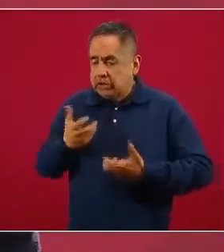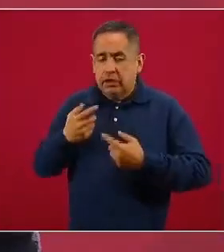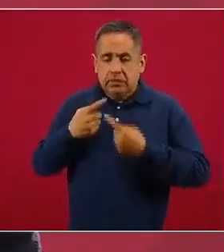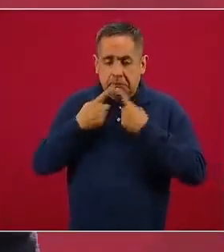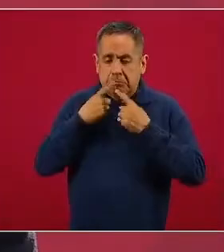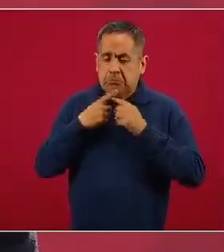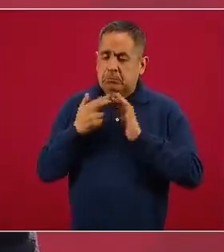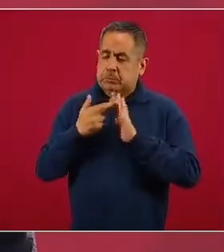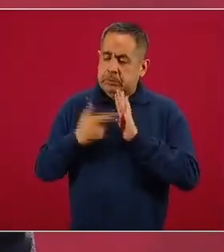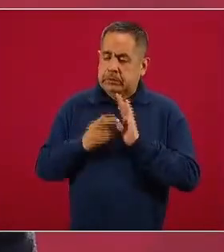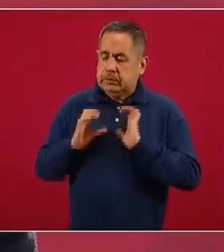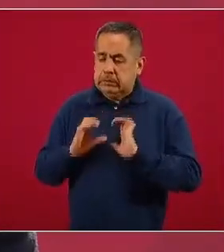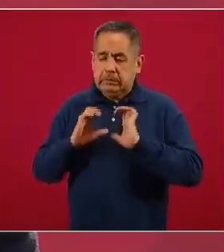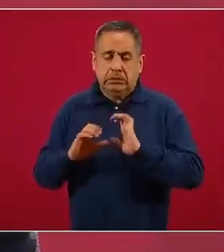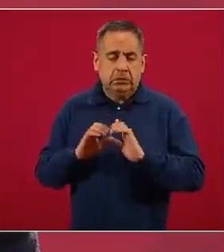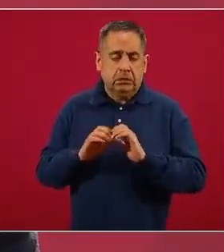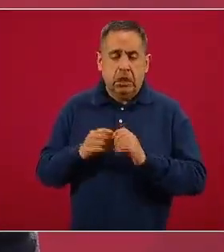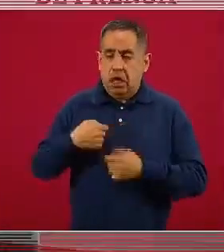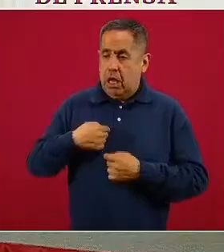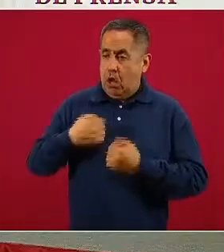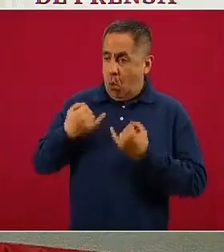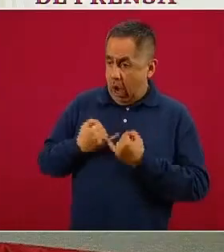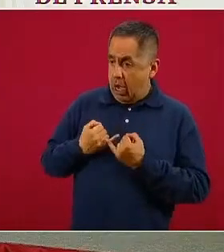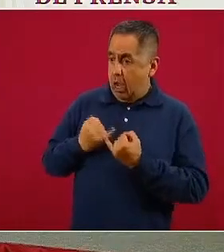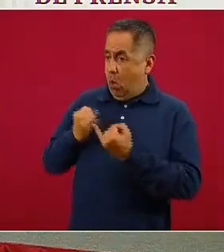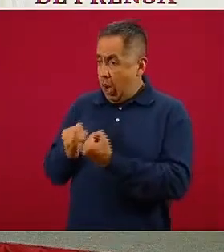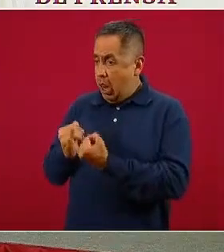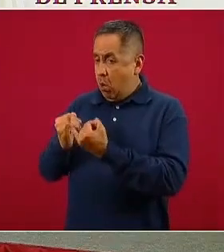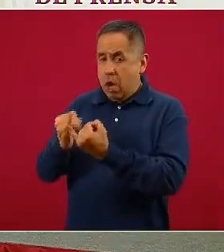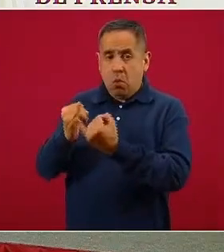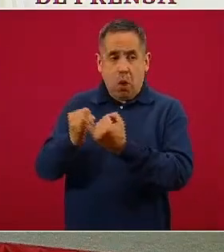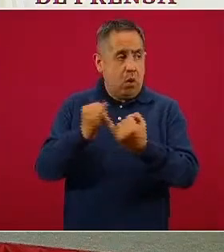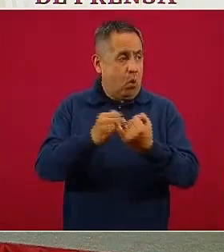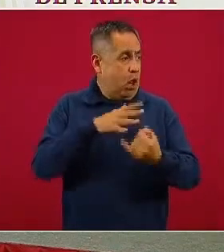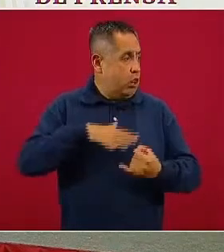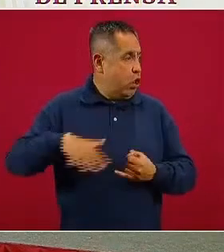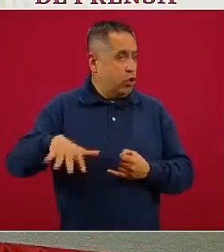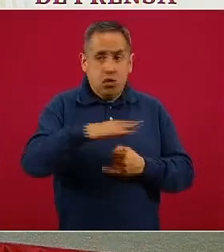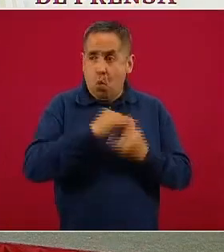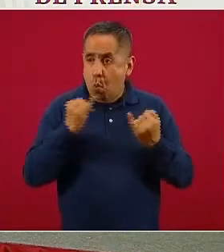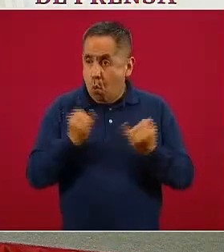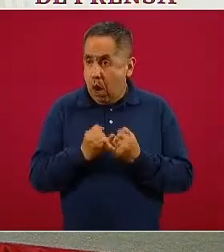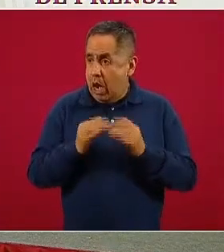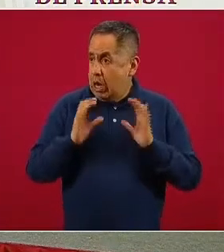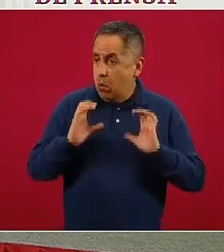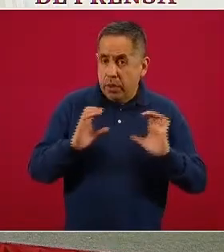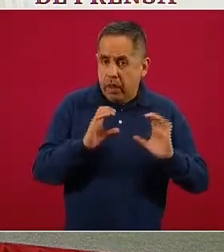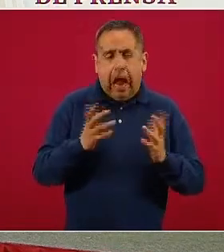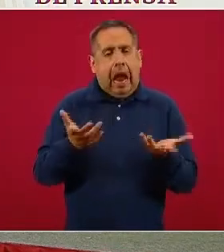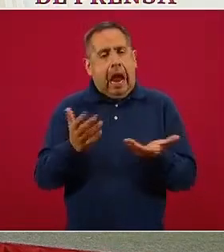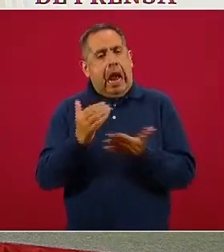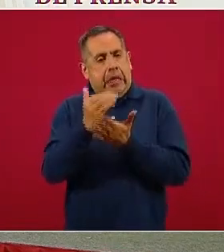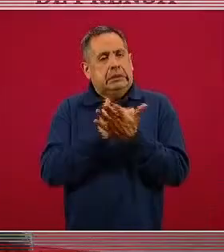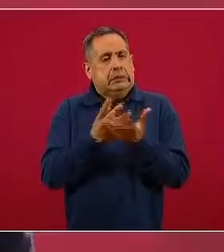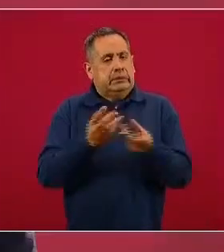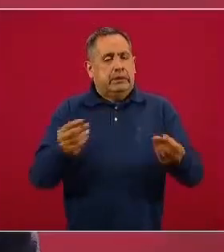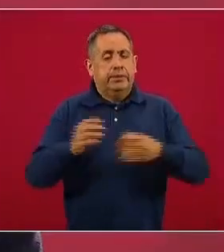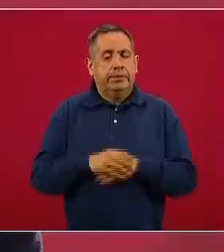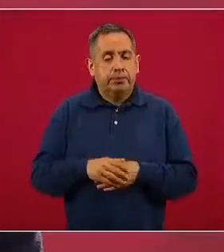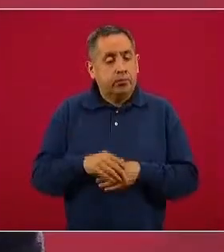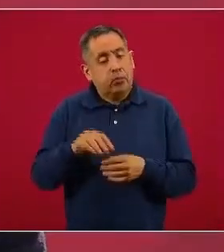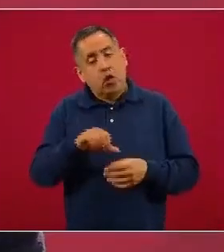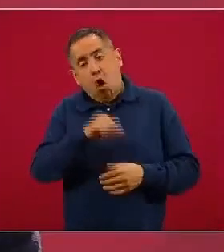contribuir desde lo individual a lo colectivo para poder lograr la disminución en la transmisión. Las otras medidas no